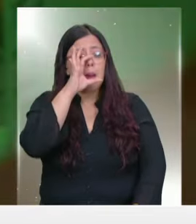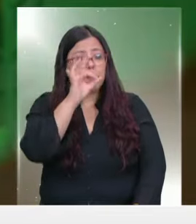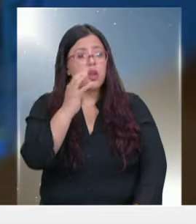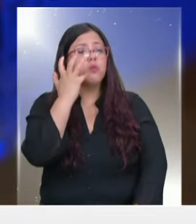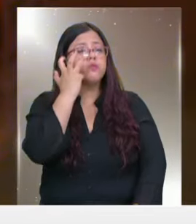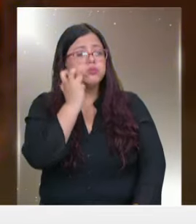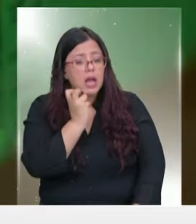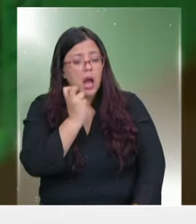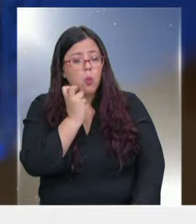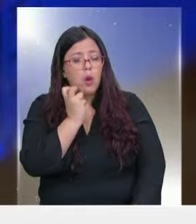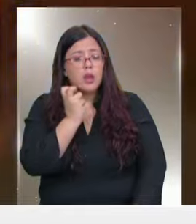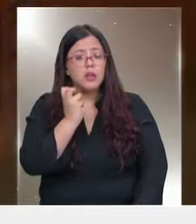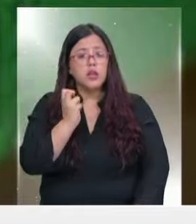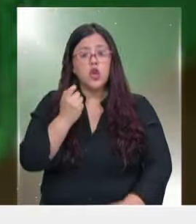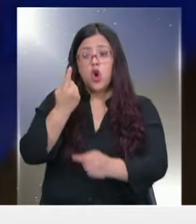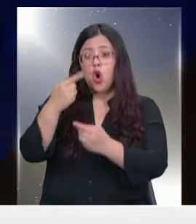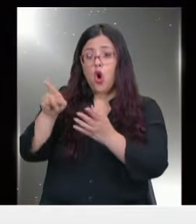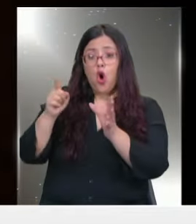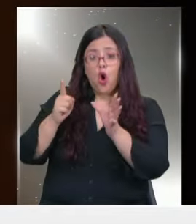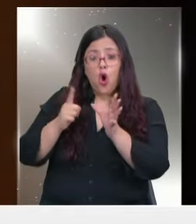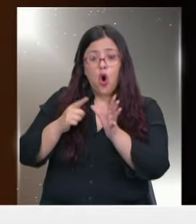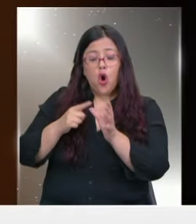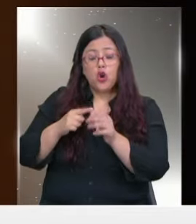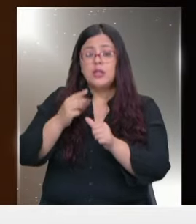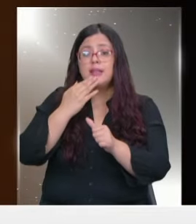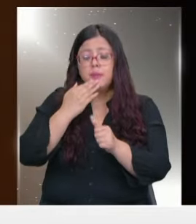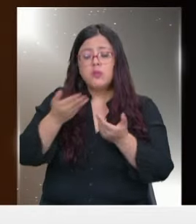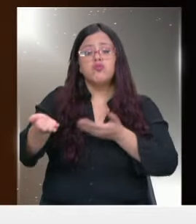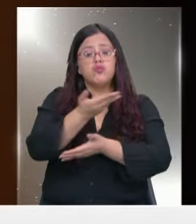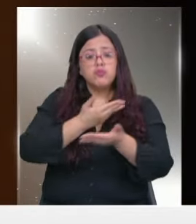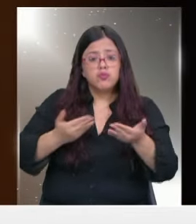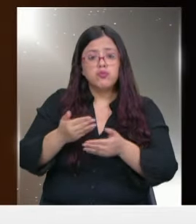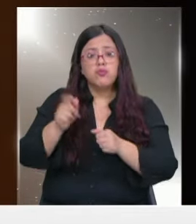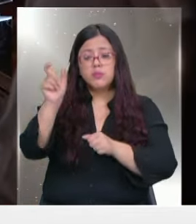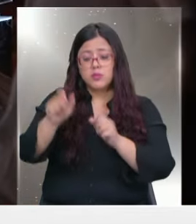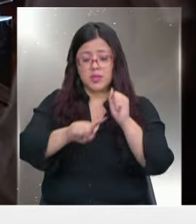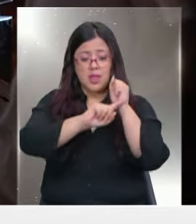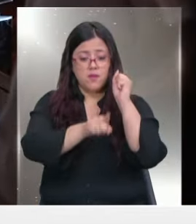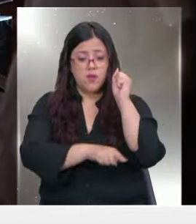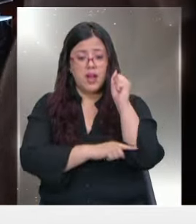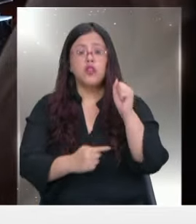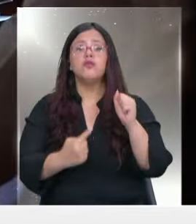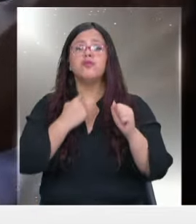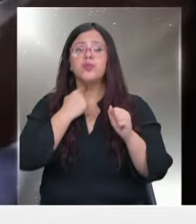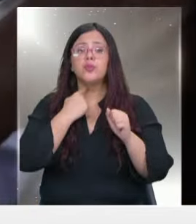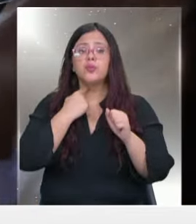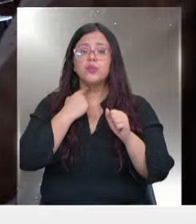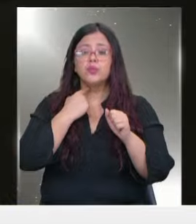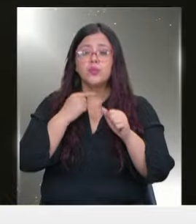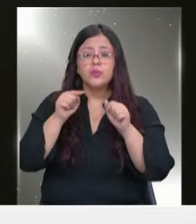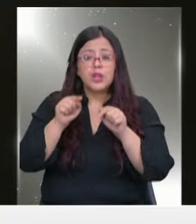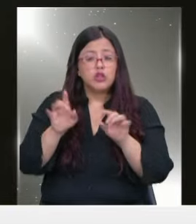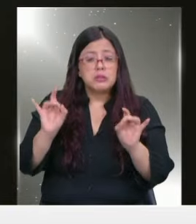quinto lo compartieron. Algo que para el abogado de la víctima no es un simple detalle.